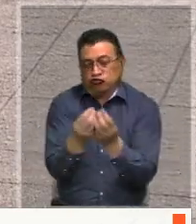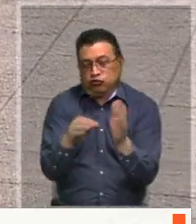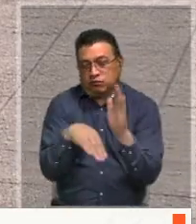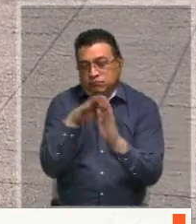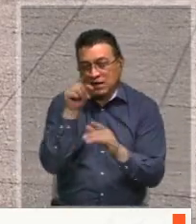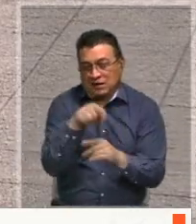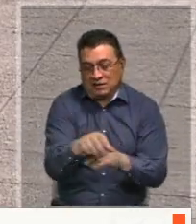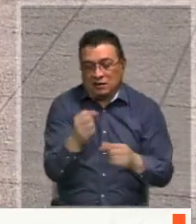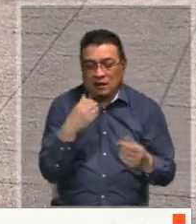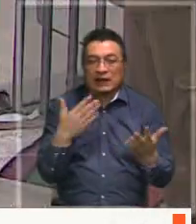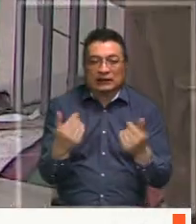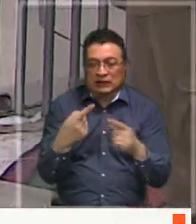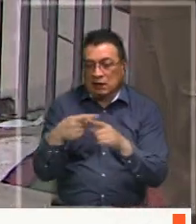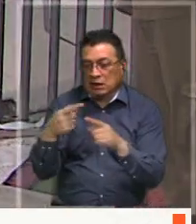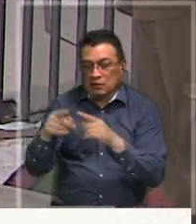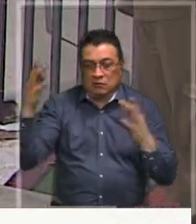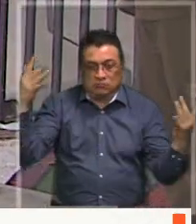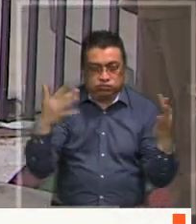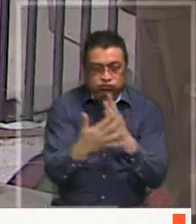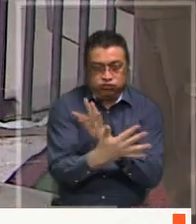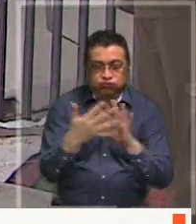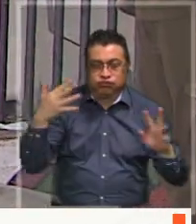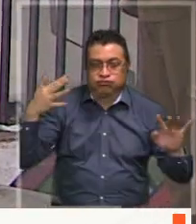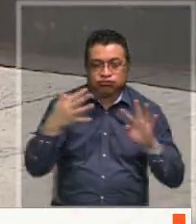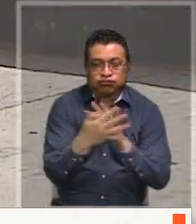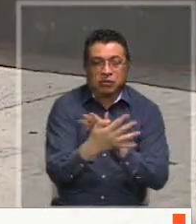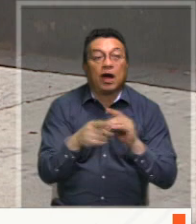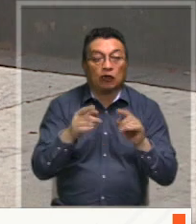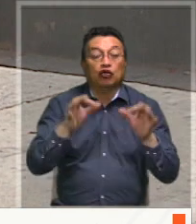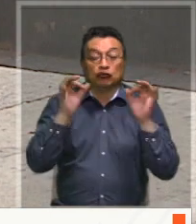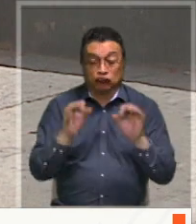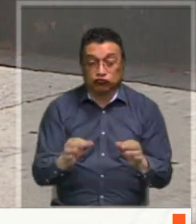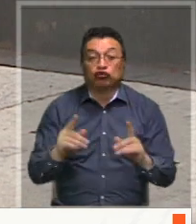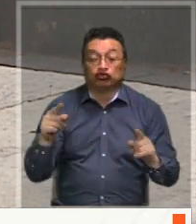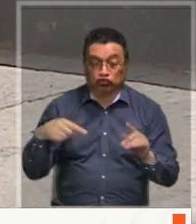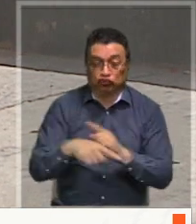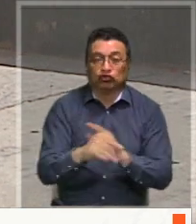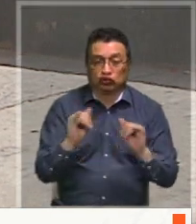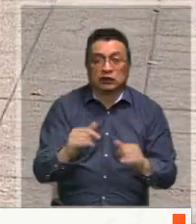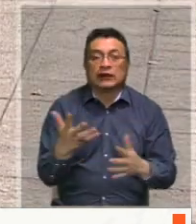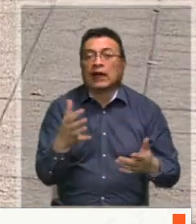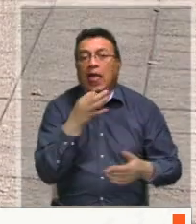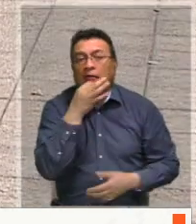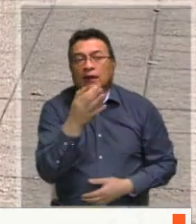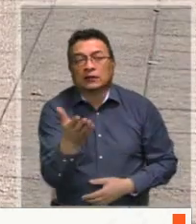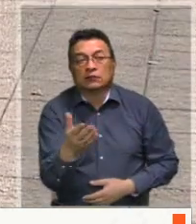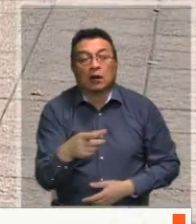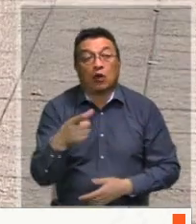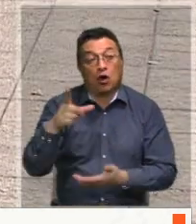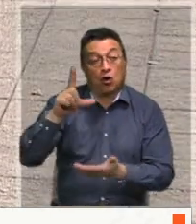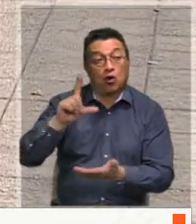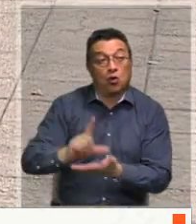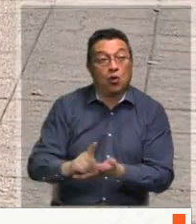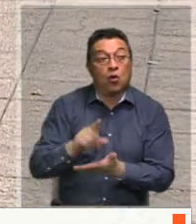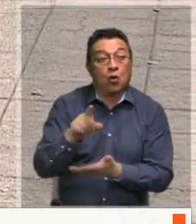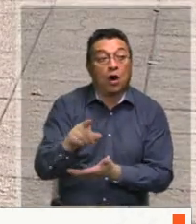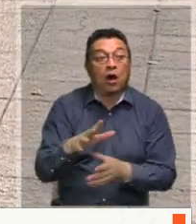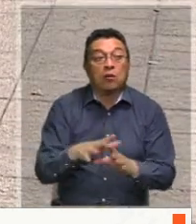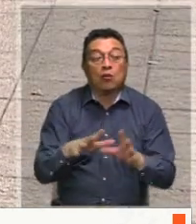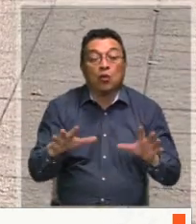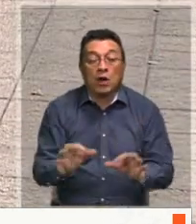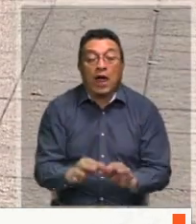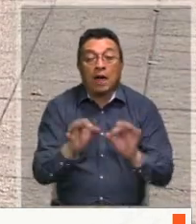tener múltiples accesos. El acceso está asegurado en el plan. ¿Qué dice Jaime? Un lugar muy especial